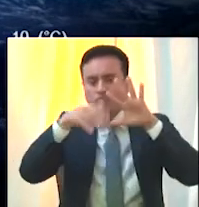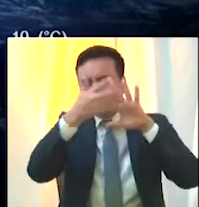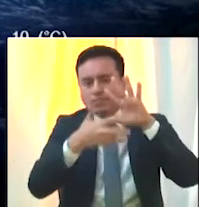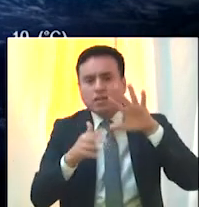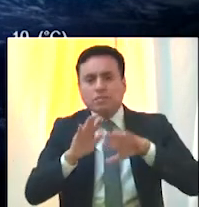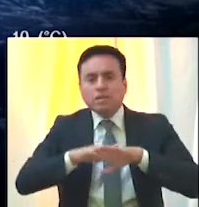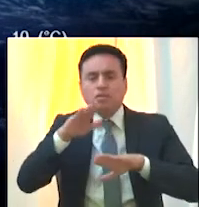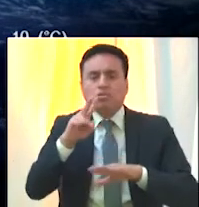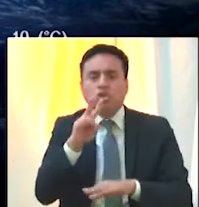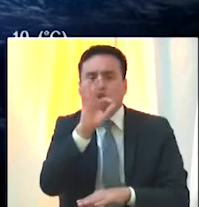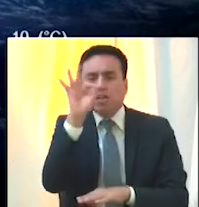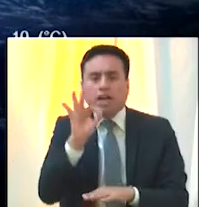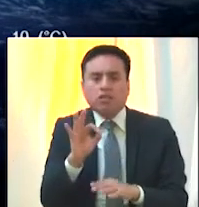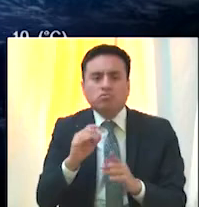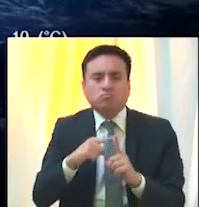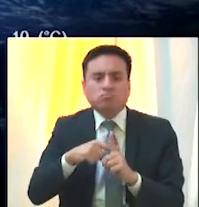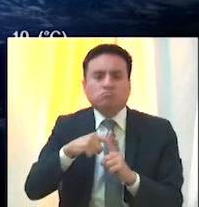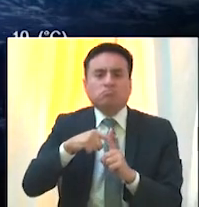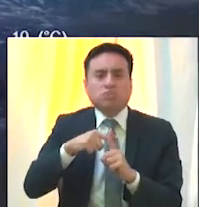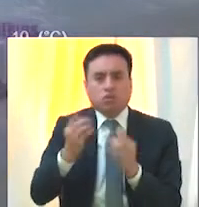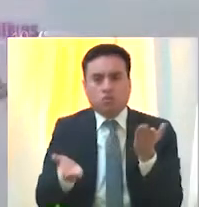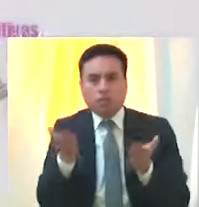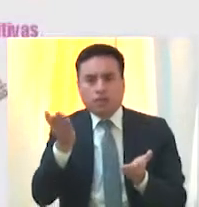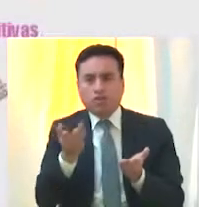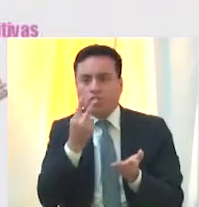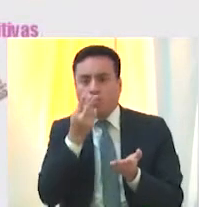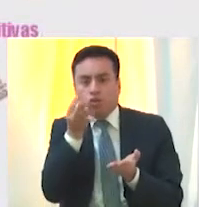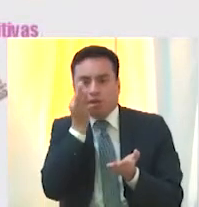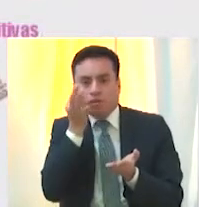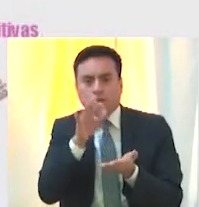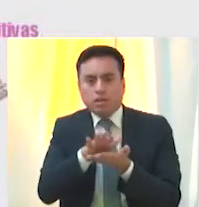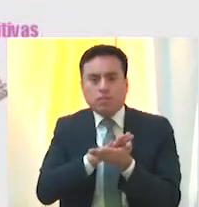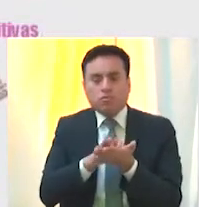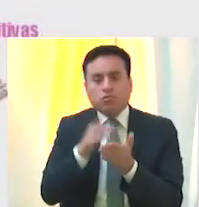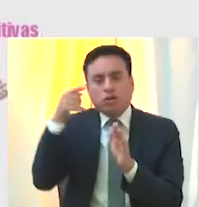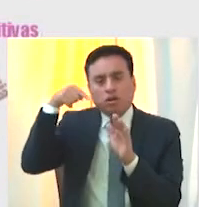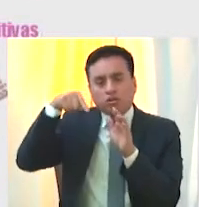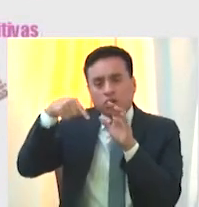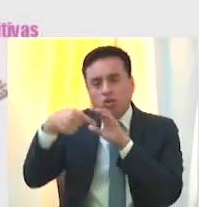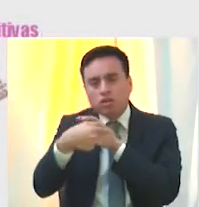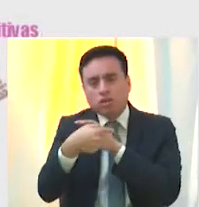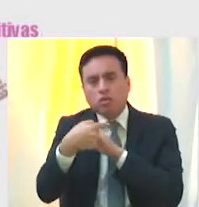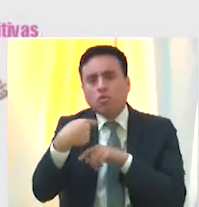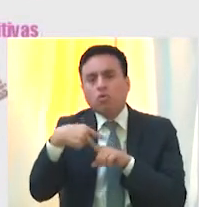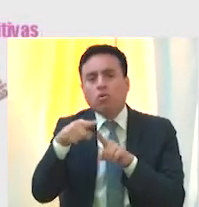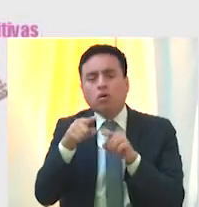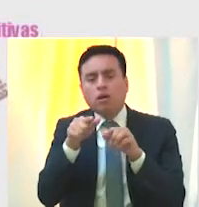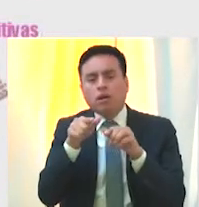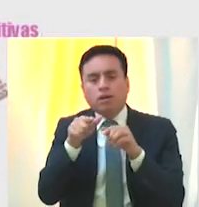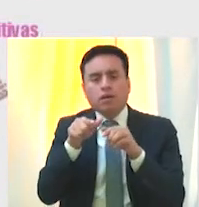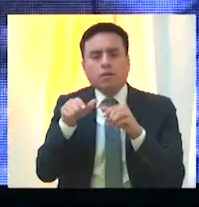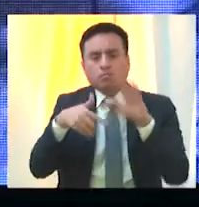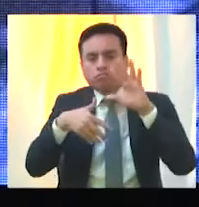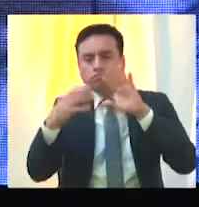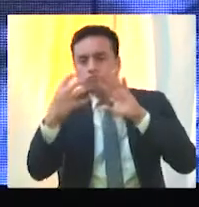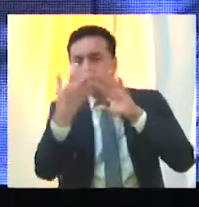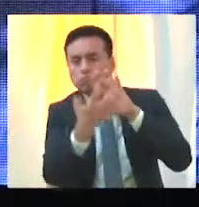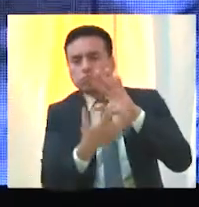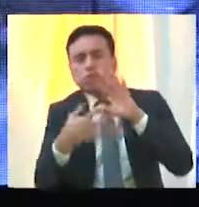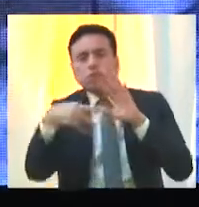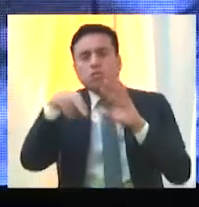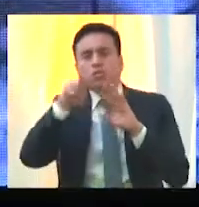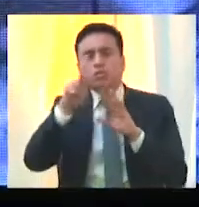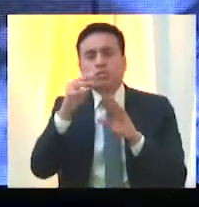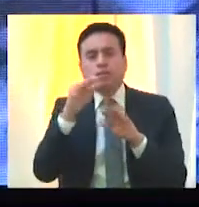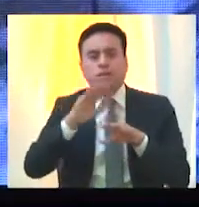de los 2 grados Celsius, comparado con lo que se observa, por ejemplo, al otro lado del continente o en las masas continentales, precisamente del hemisferio norte,